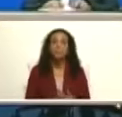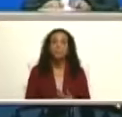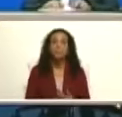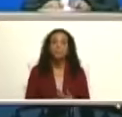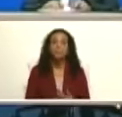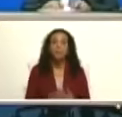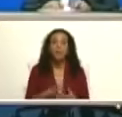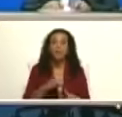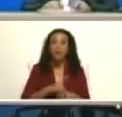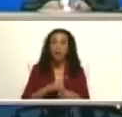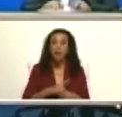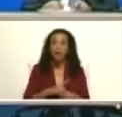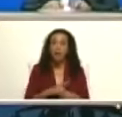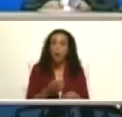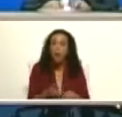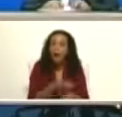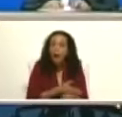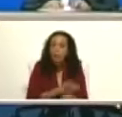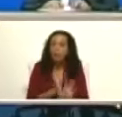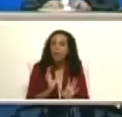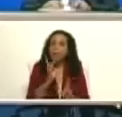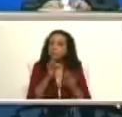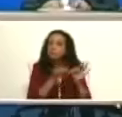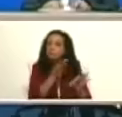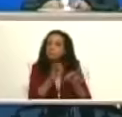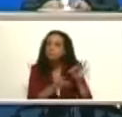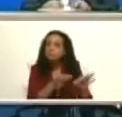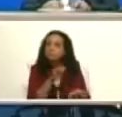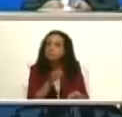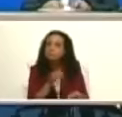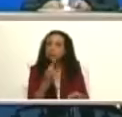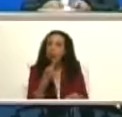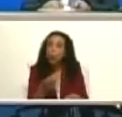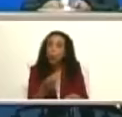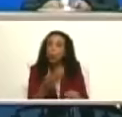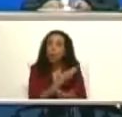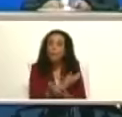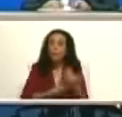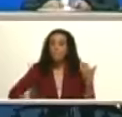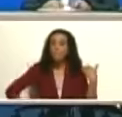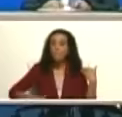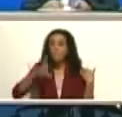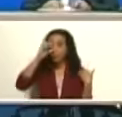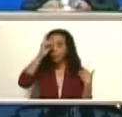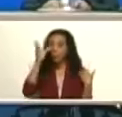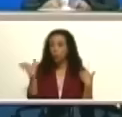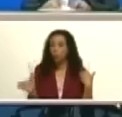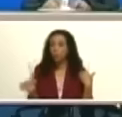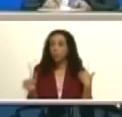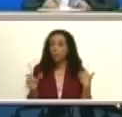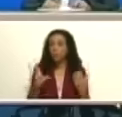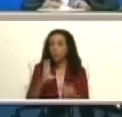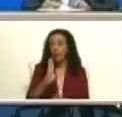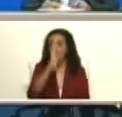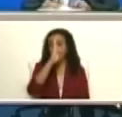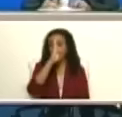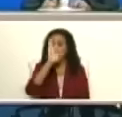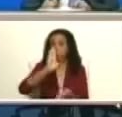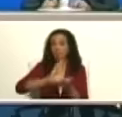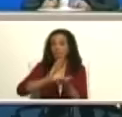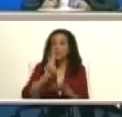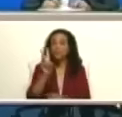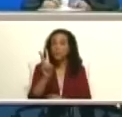Hay datos que no quiero dar con detalles. Se lo dejo a la vicepresidenta y al presidente del Banco Central de